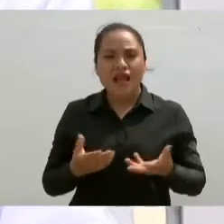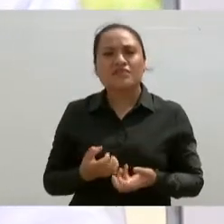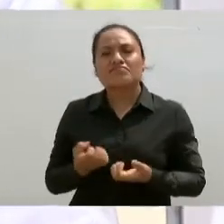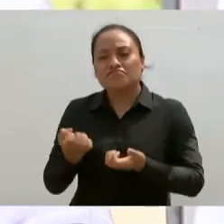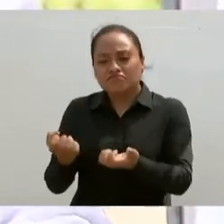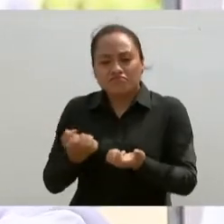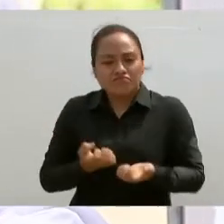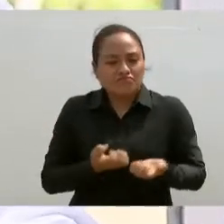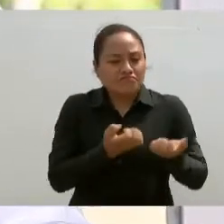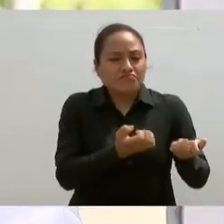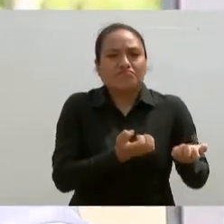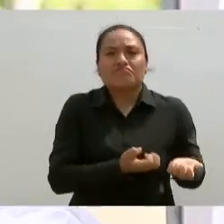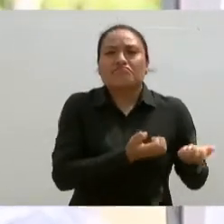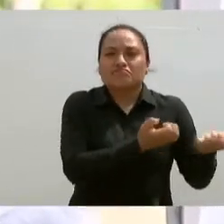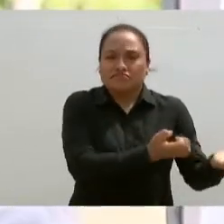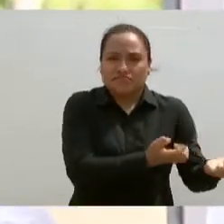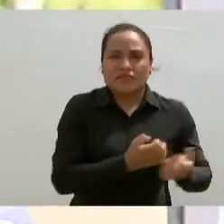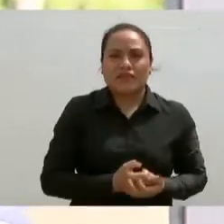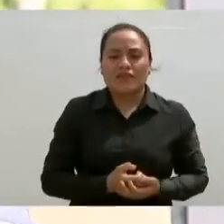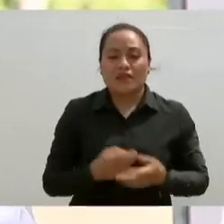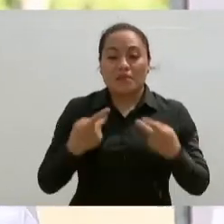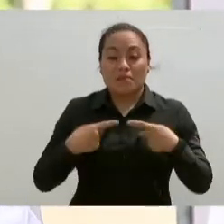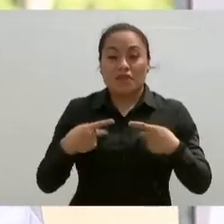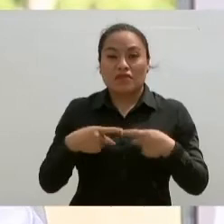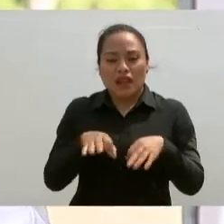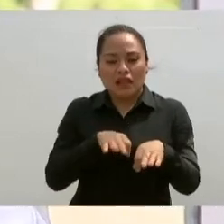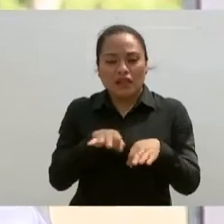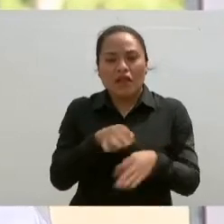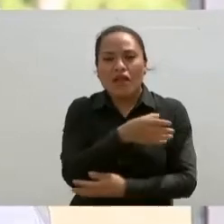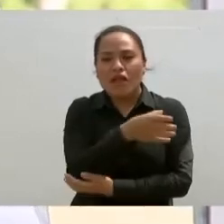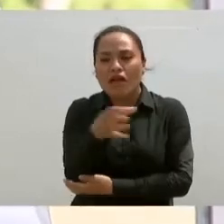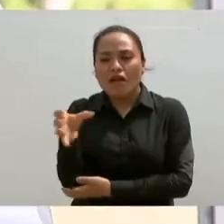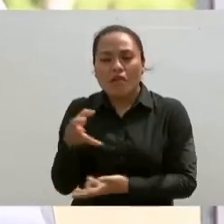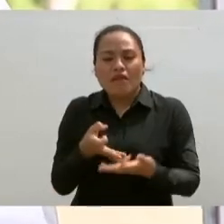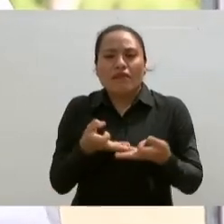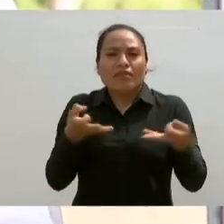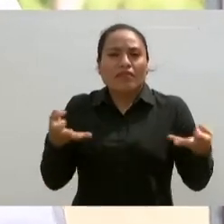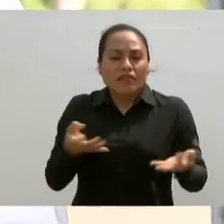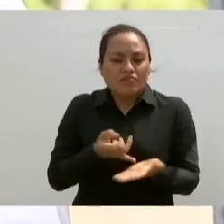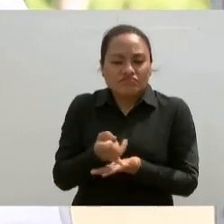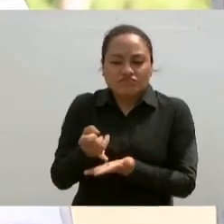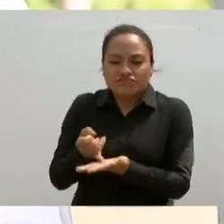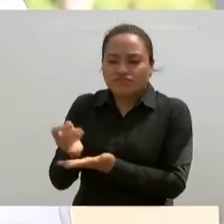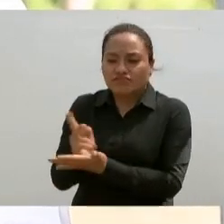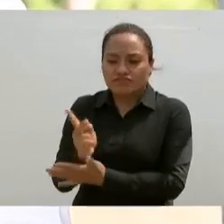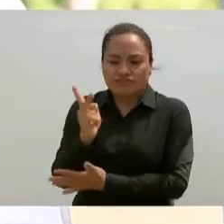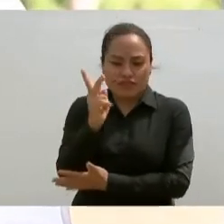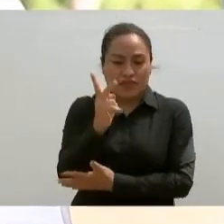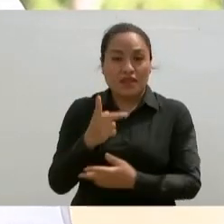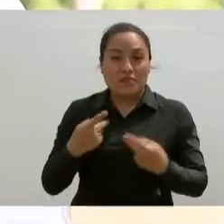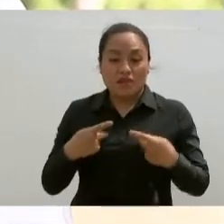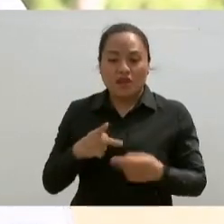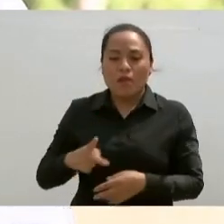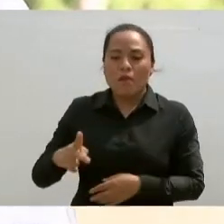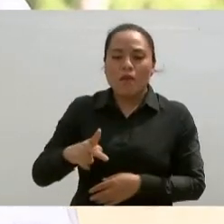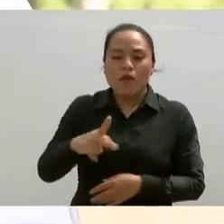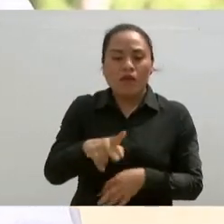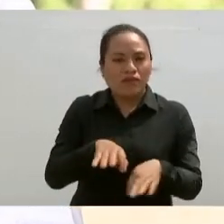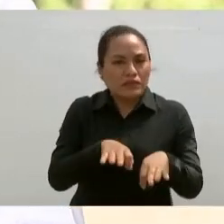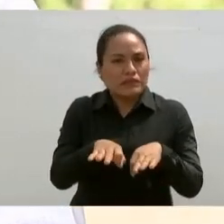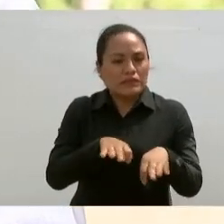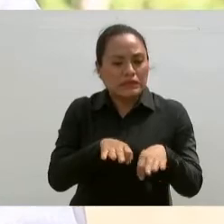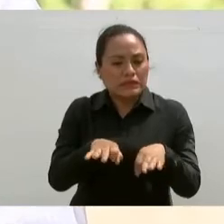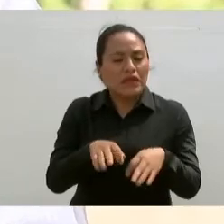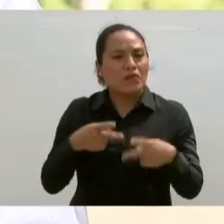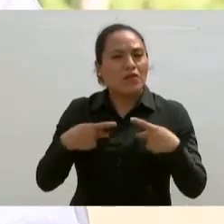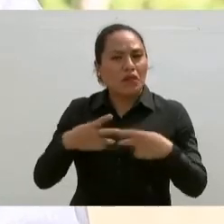entregando a campesinos y al pueblo en general.